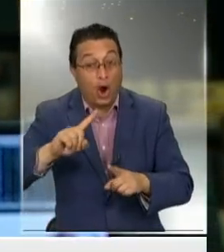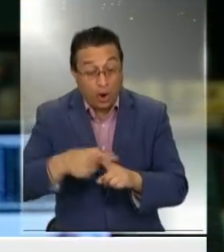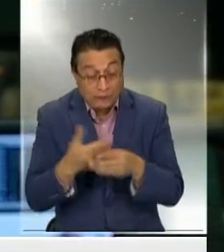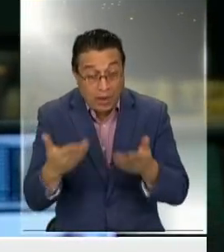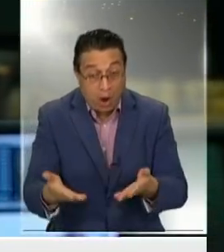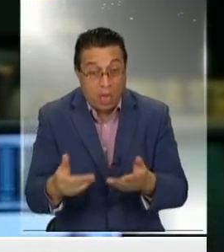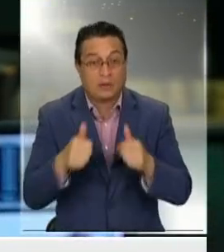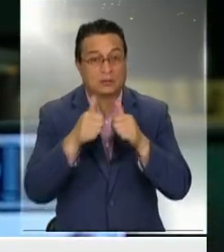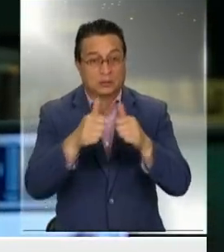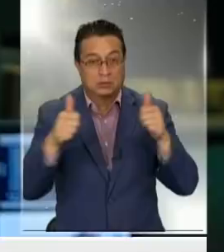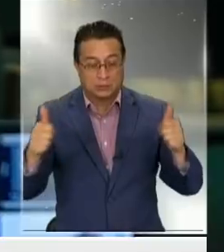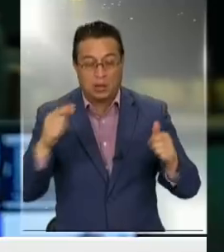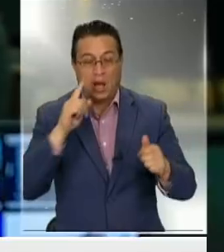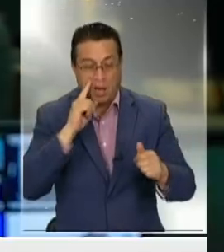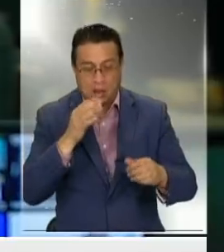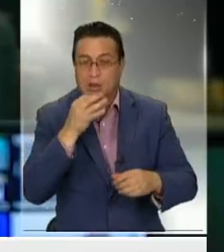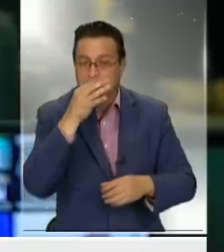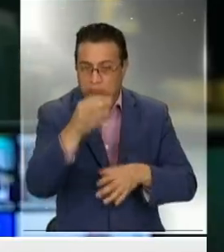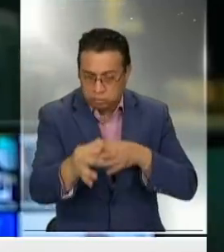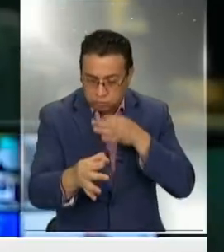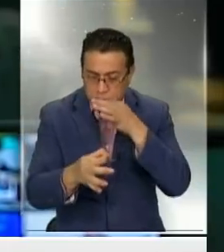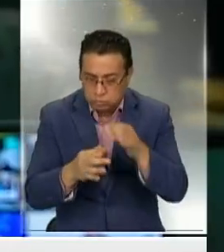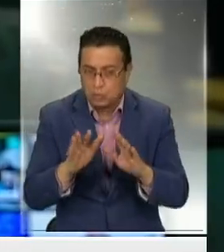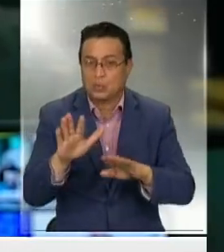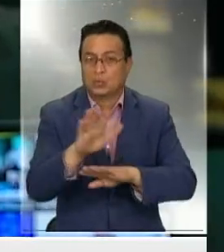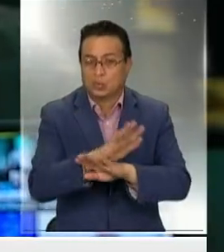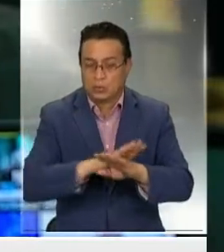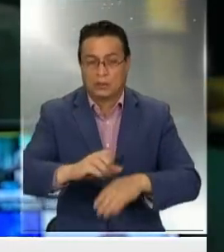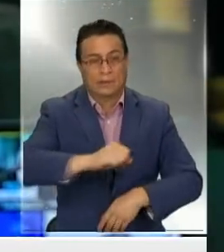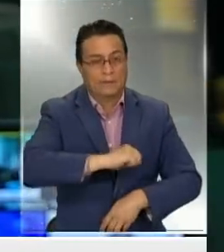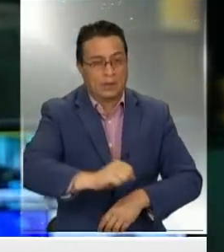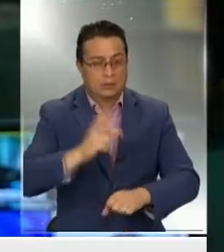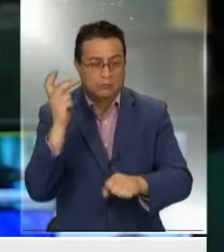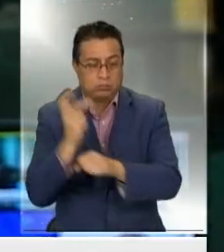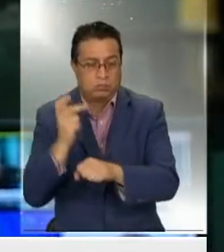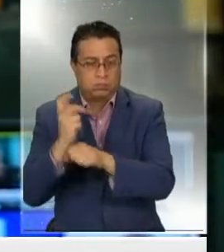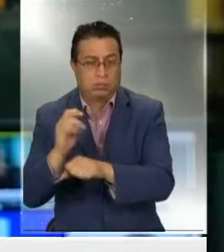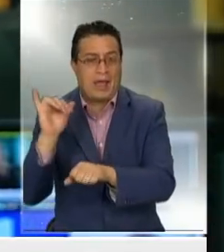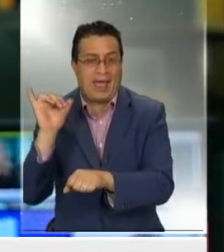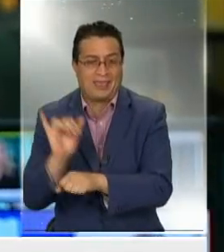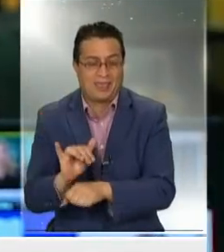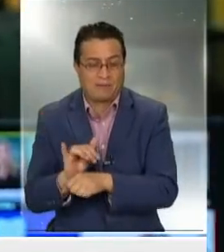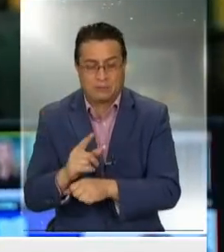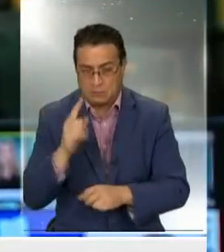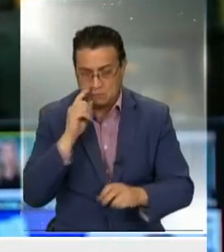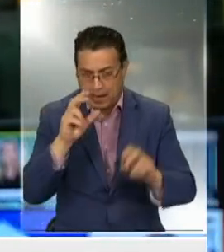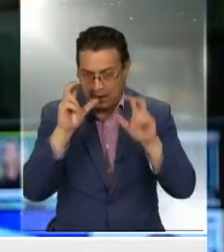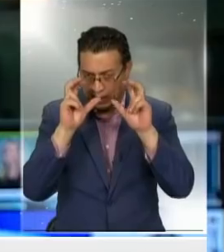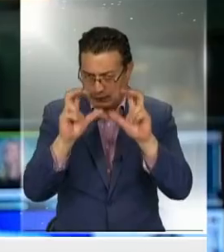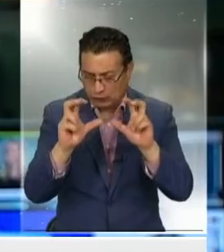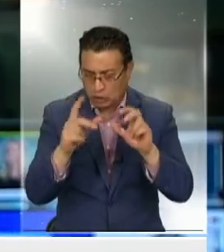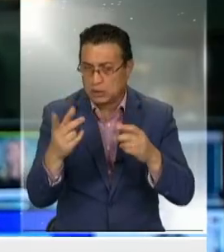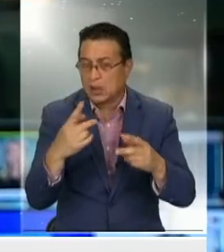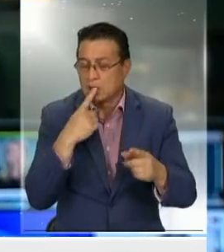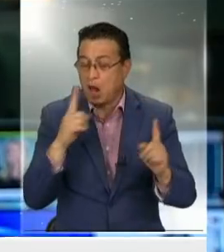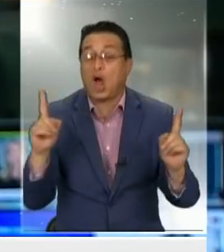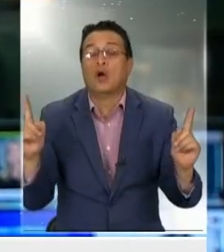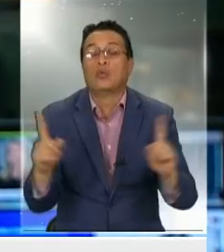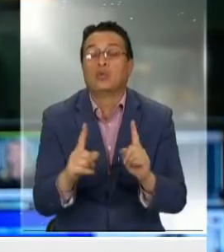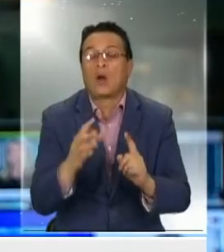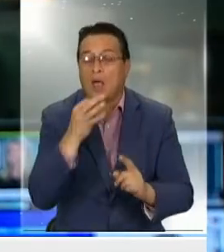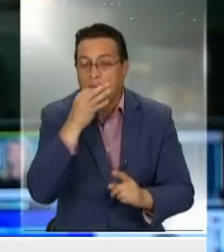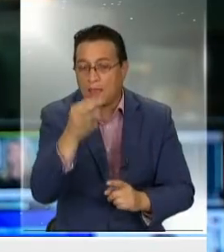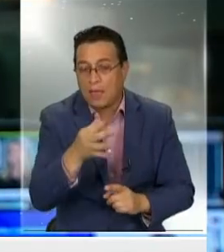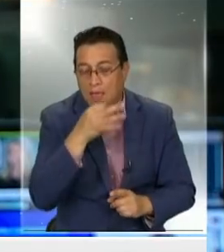las autoridades realizaron varias recomendaciones para evitar robos y estafas. Ponga atención a la nota que resume estas recomendaciones junto